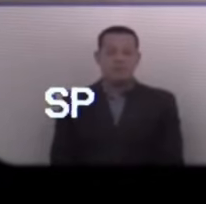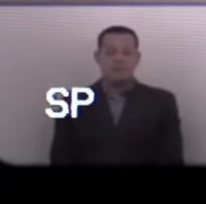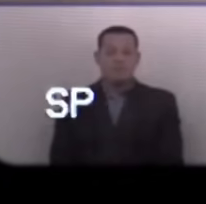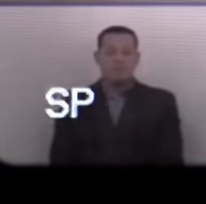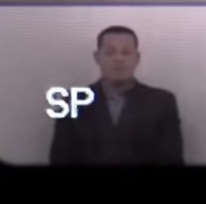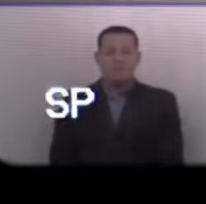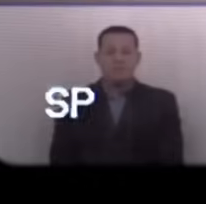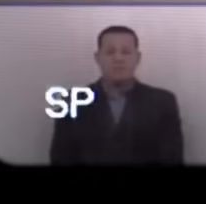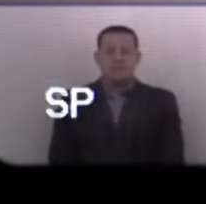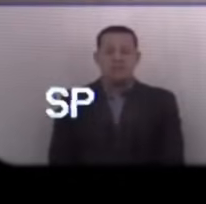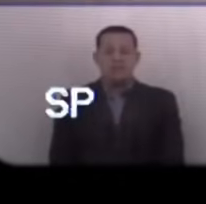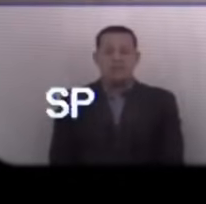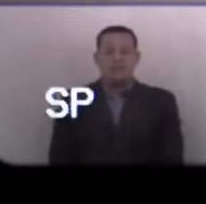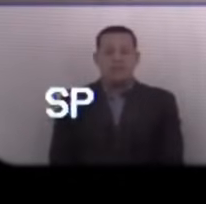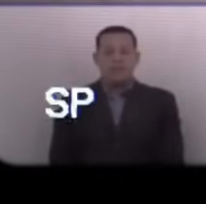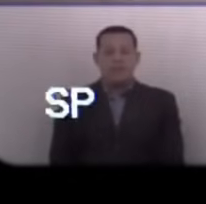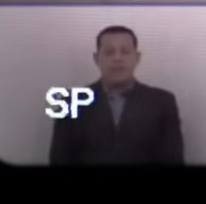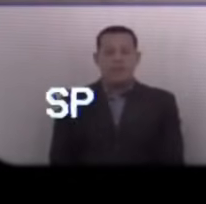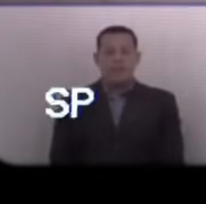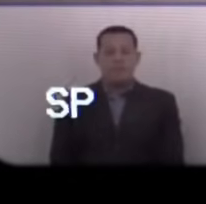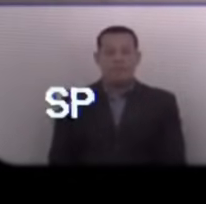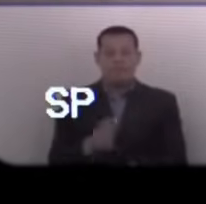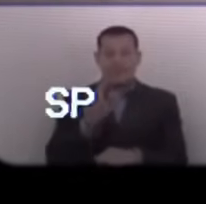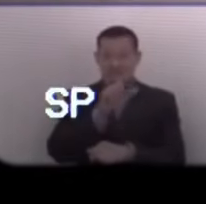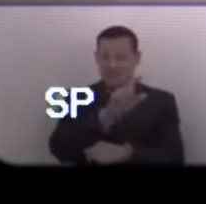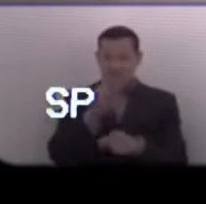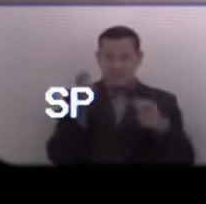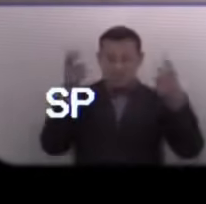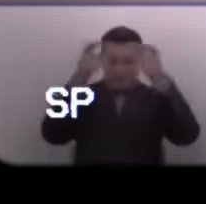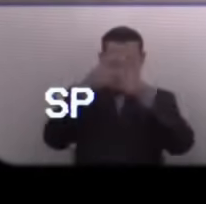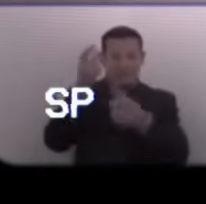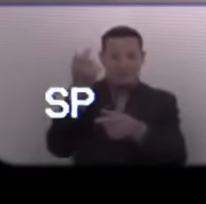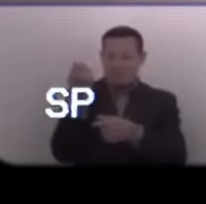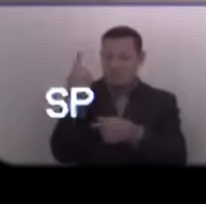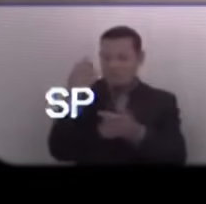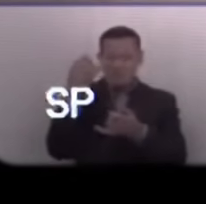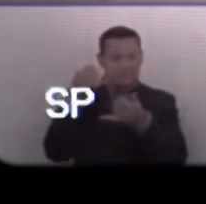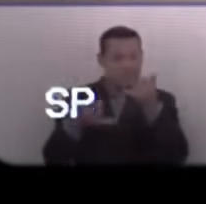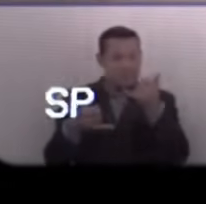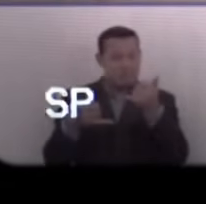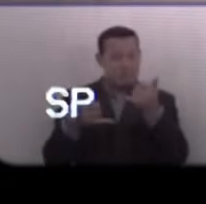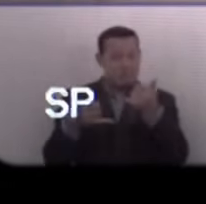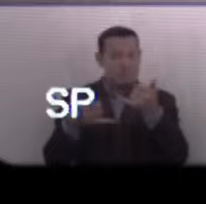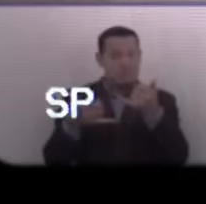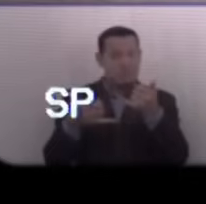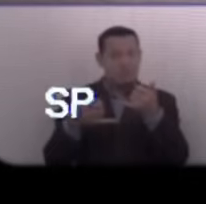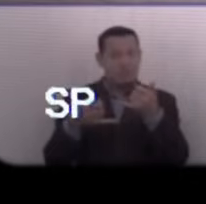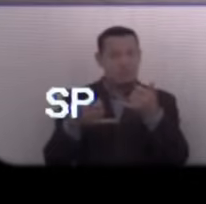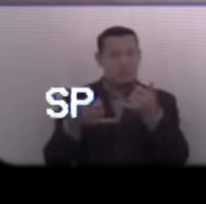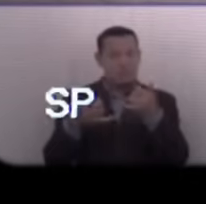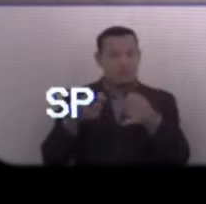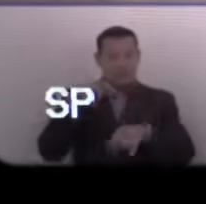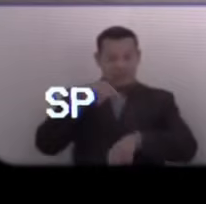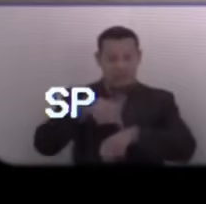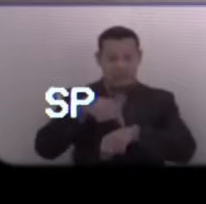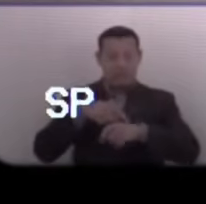Acaba de pasar la Semana Santa. que fue un periodo de